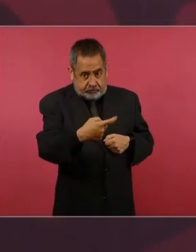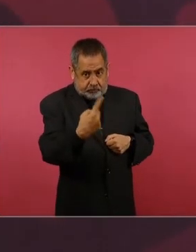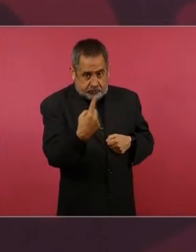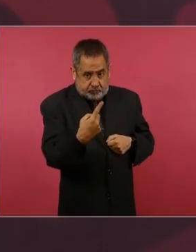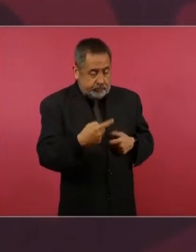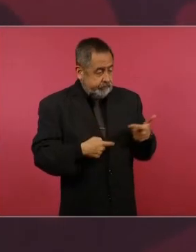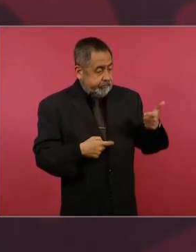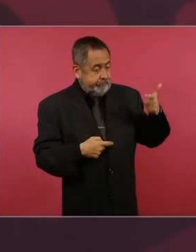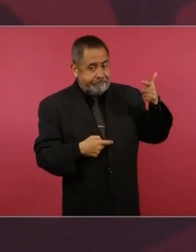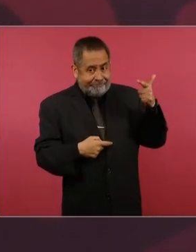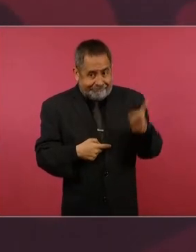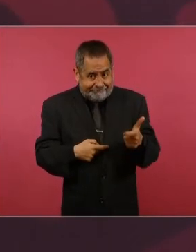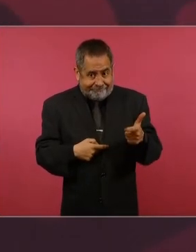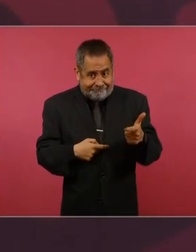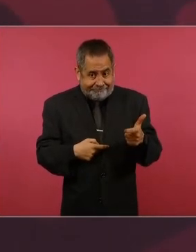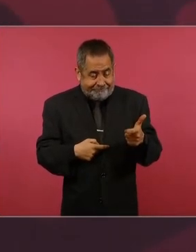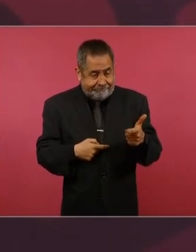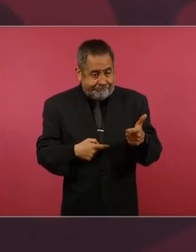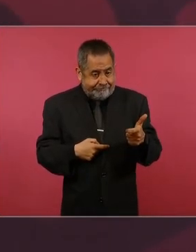y se